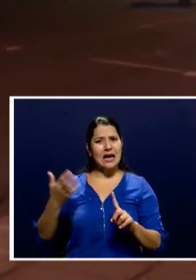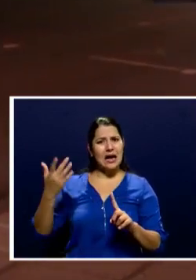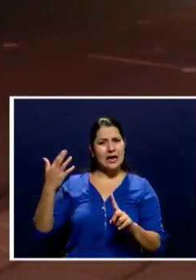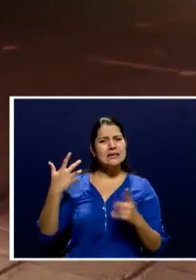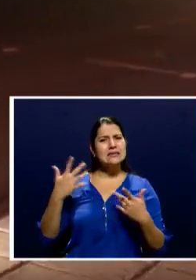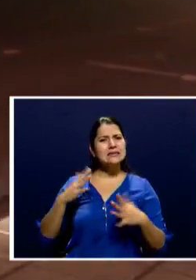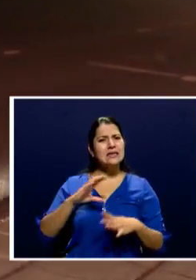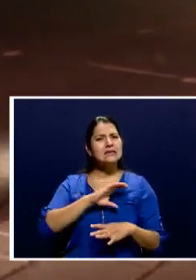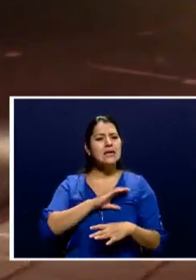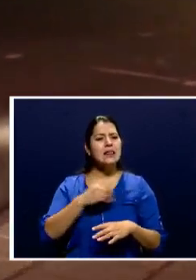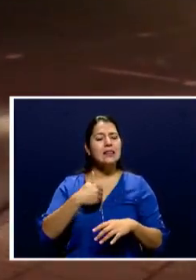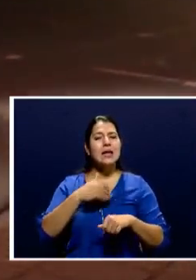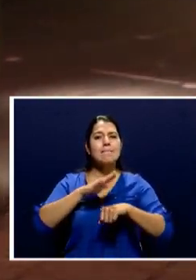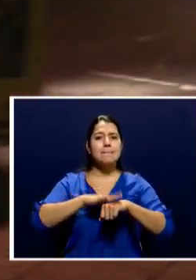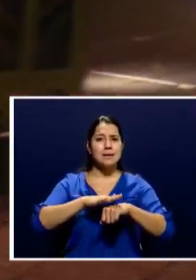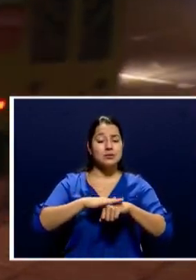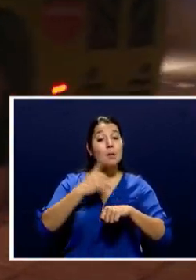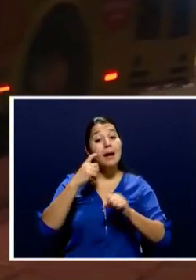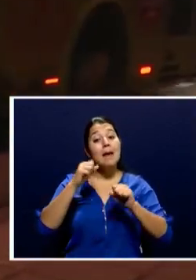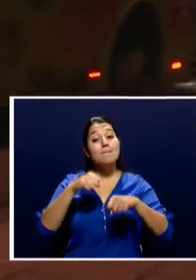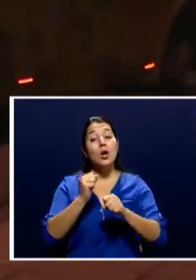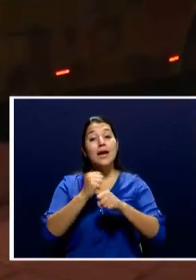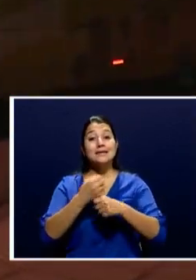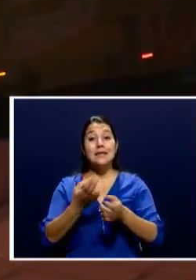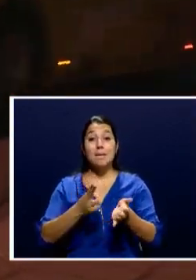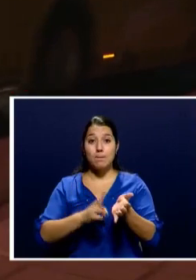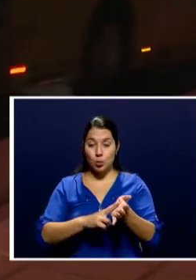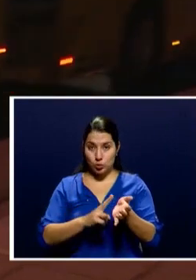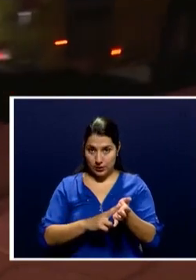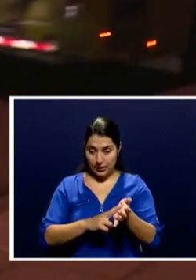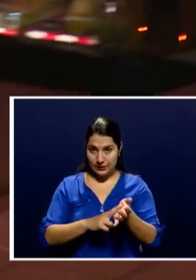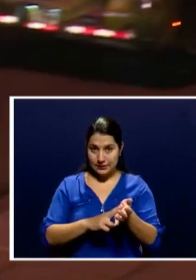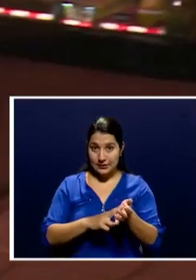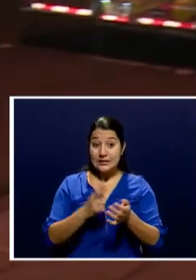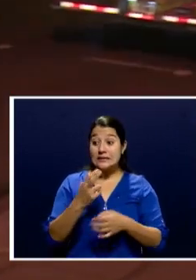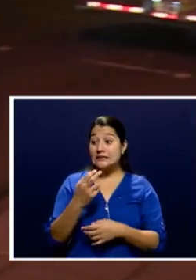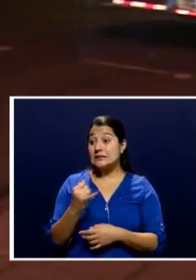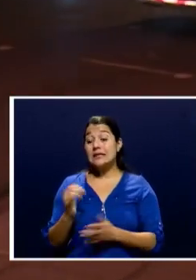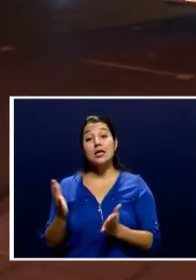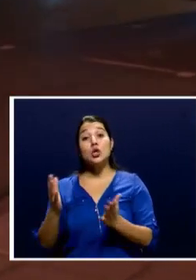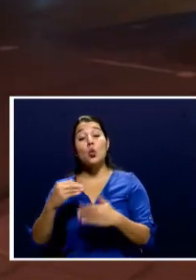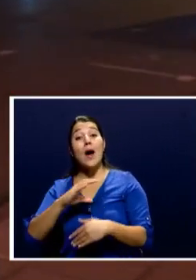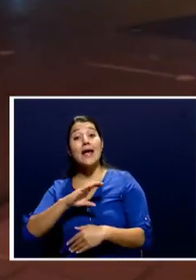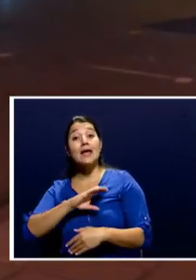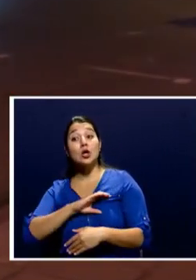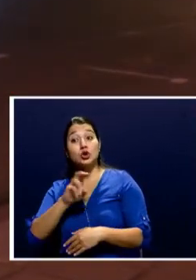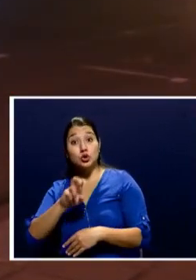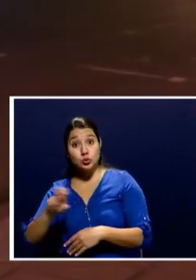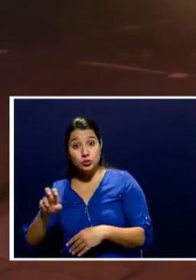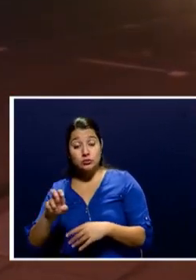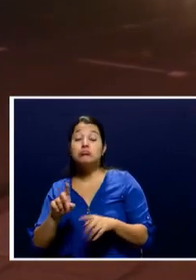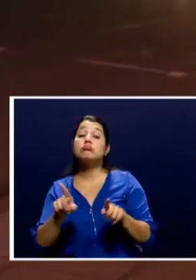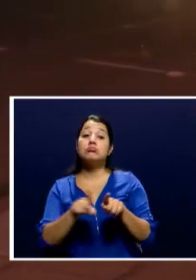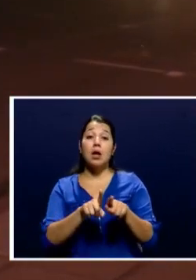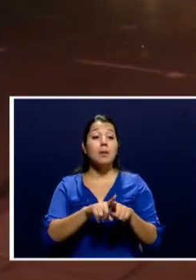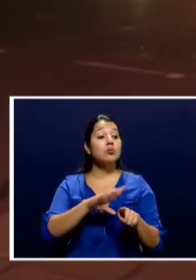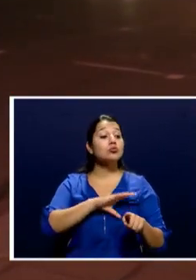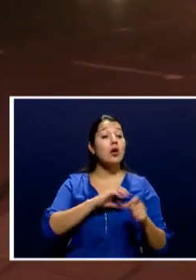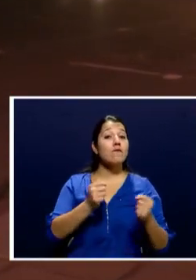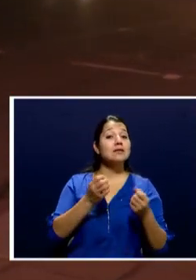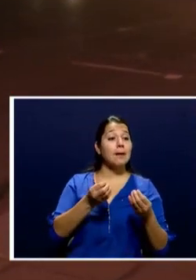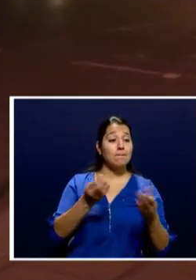están acreditados para poder realizar partes. Cuando no estén oficiales de la Fuerza Pública que no estén acreditados, también estarán miembros de la